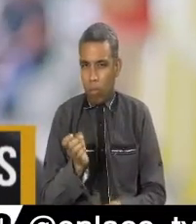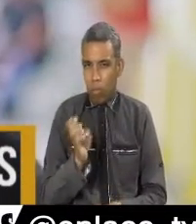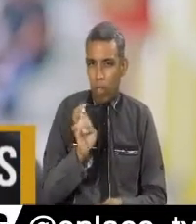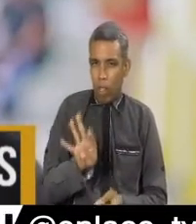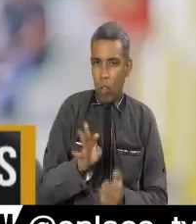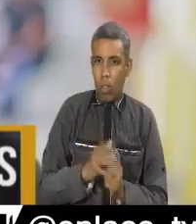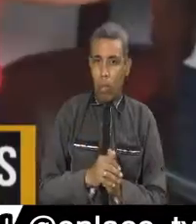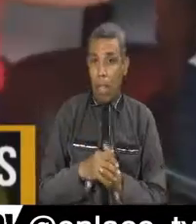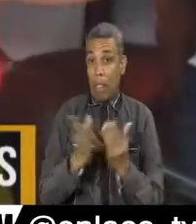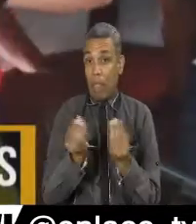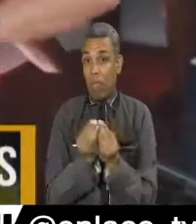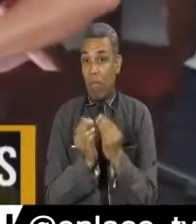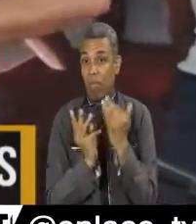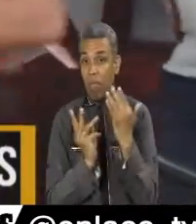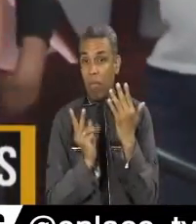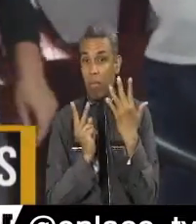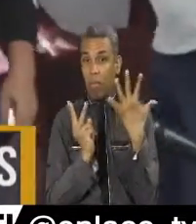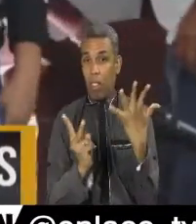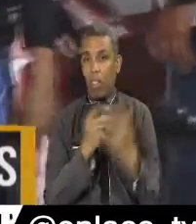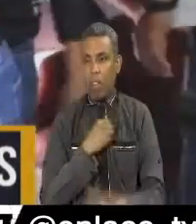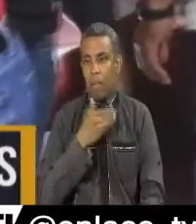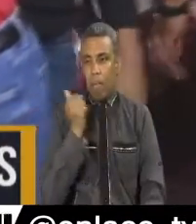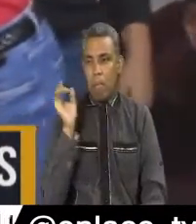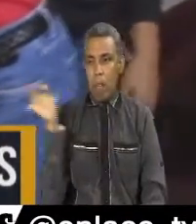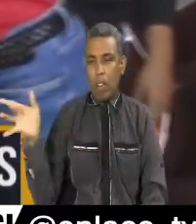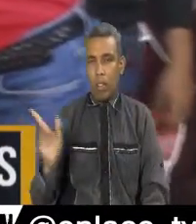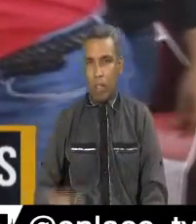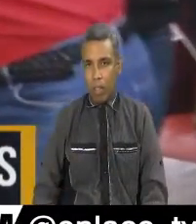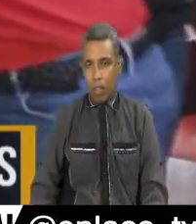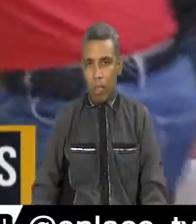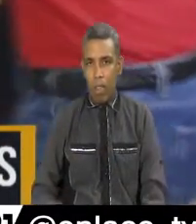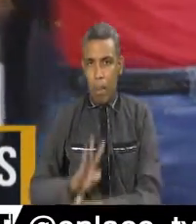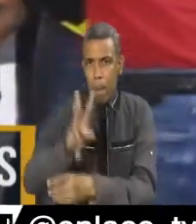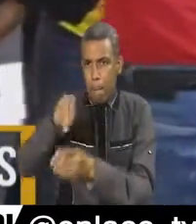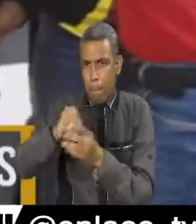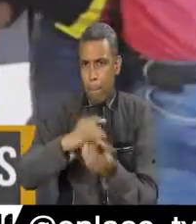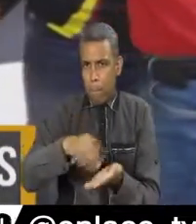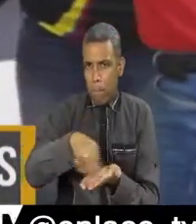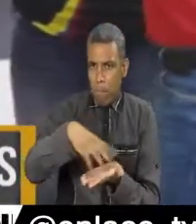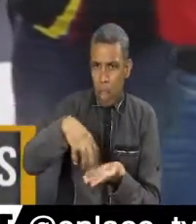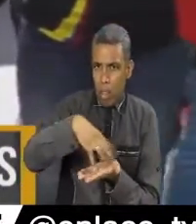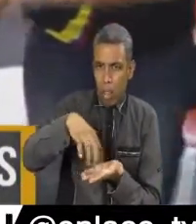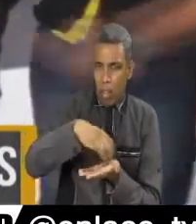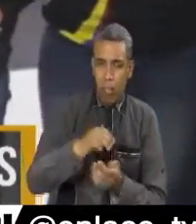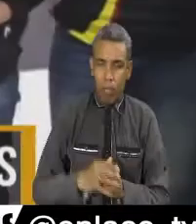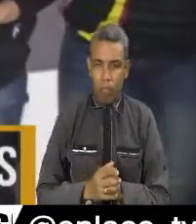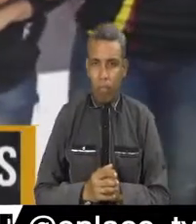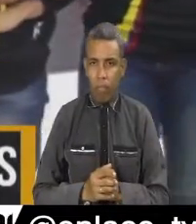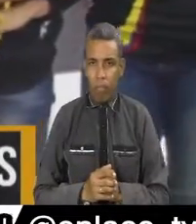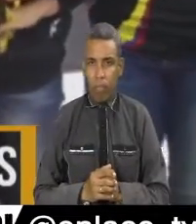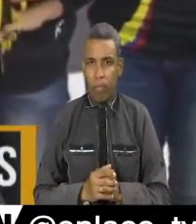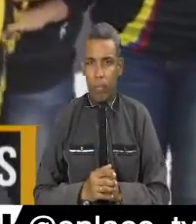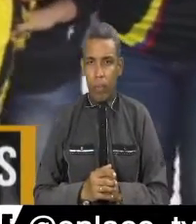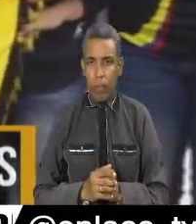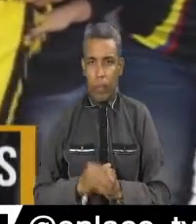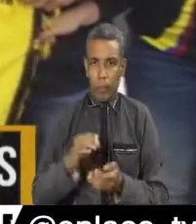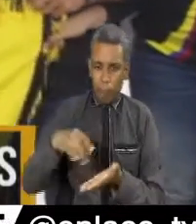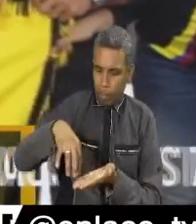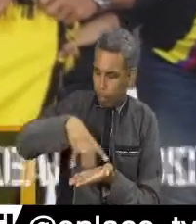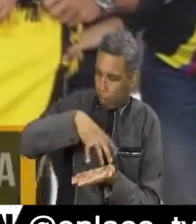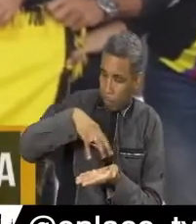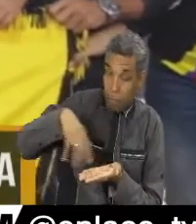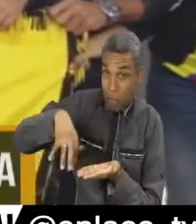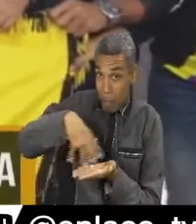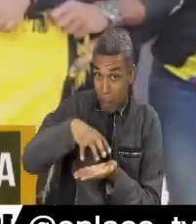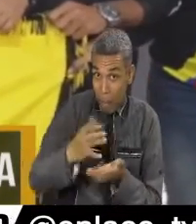la de mayor participación, la de Barranca Bermeja es la que más le aporta al oriente colombiano. Mira, eso se debe a un proceso de clasificación, se